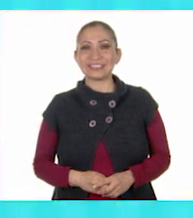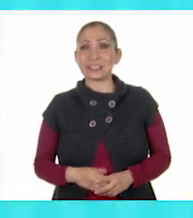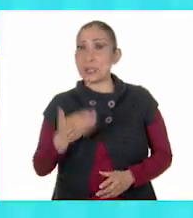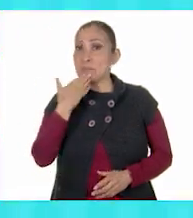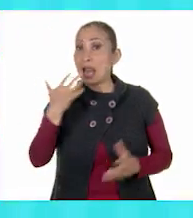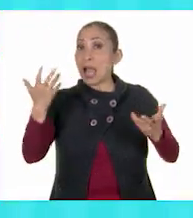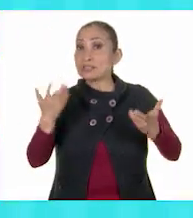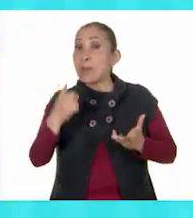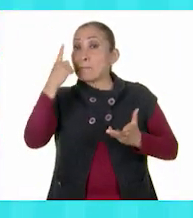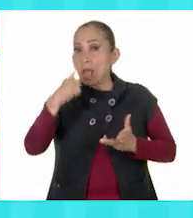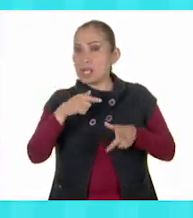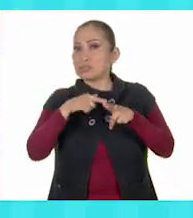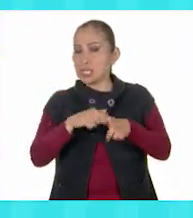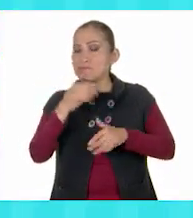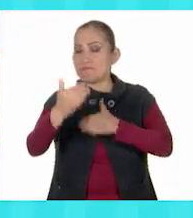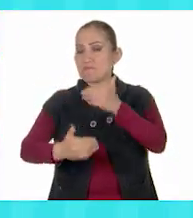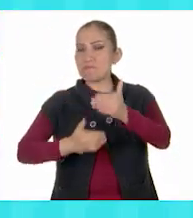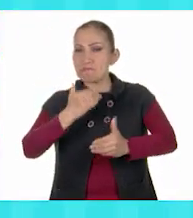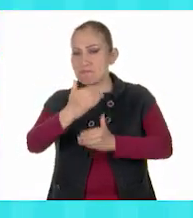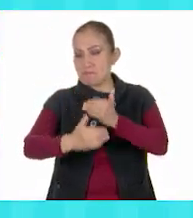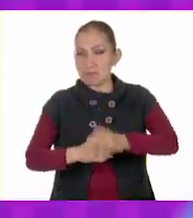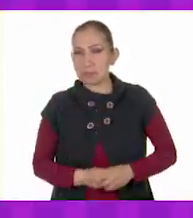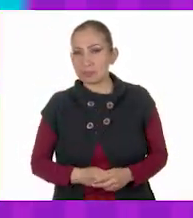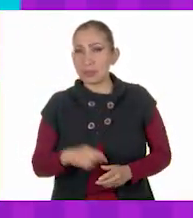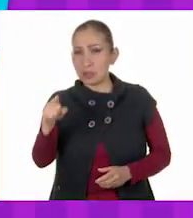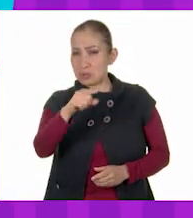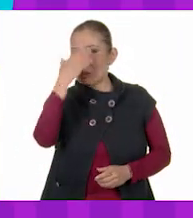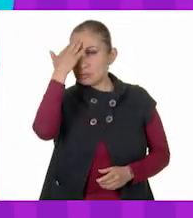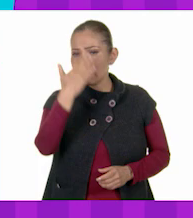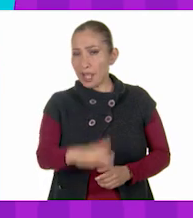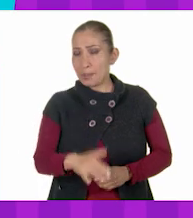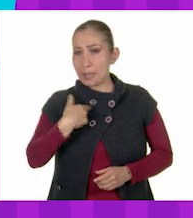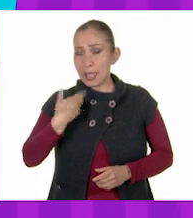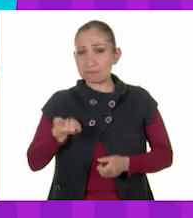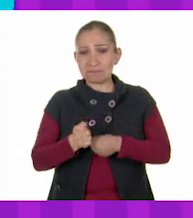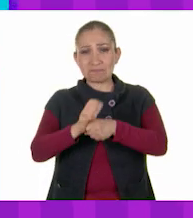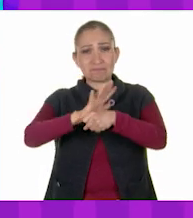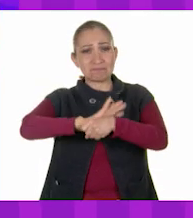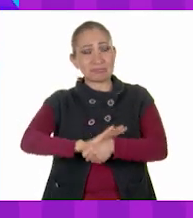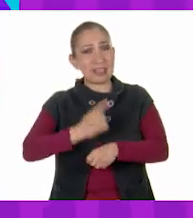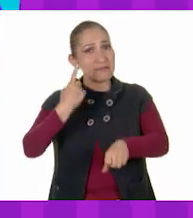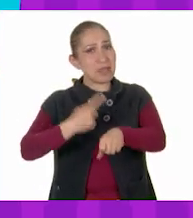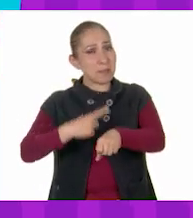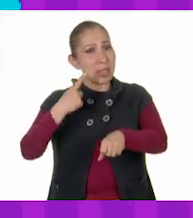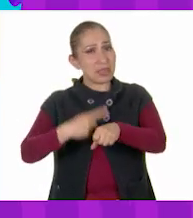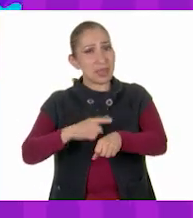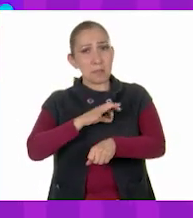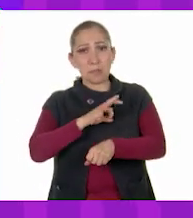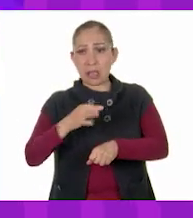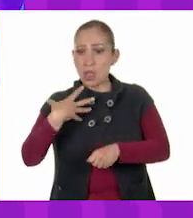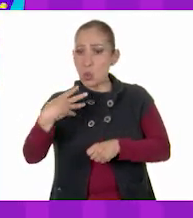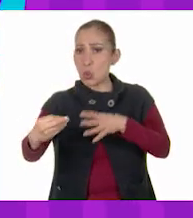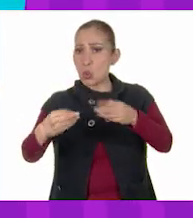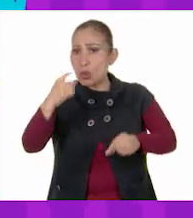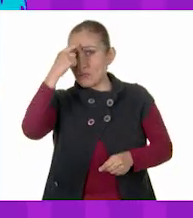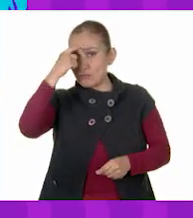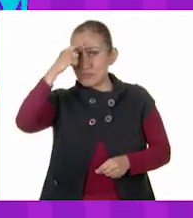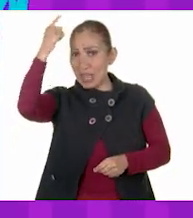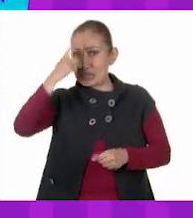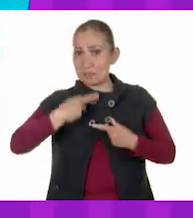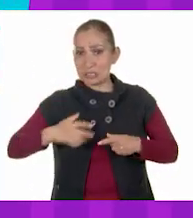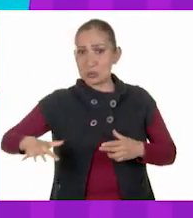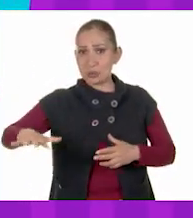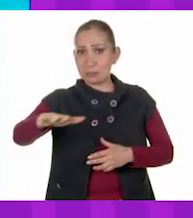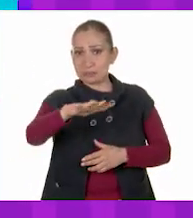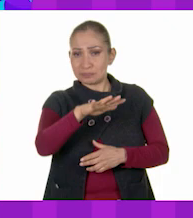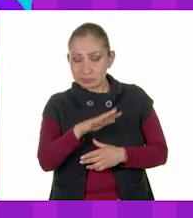Buenas prácticas para seguir adelante. Como todos sabemos, la COVID-19 es una enfermedad que se contagia muy fácilmente entre las